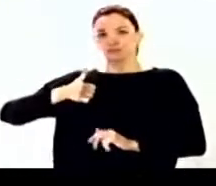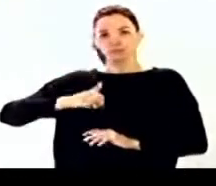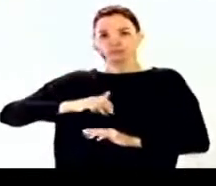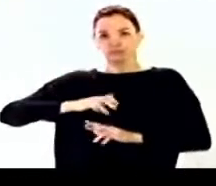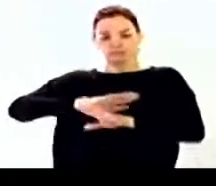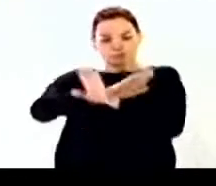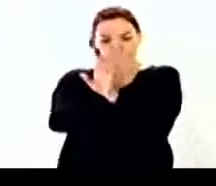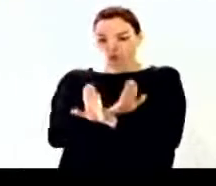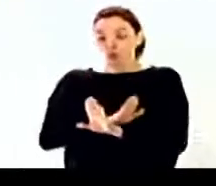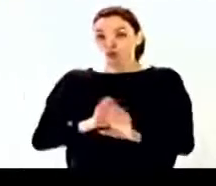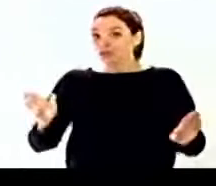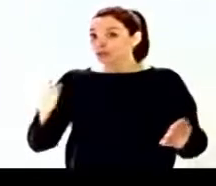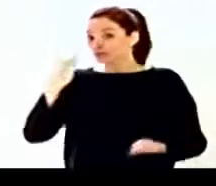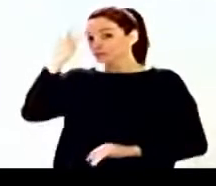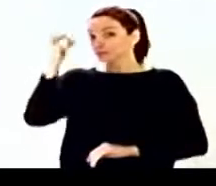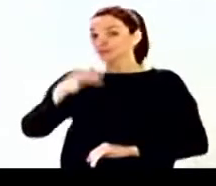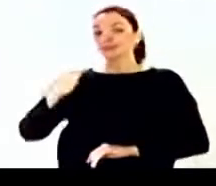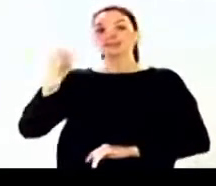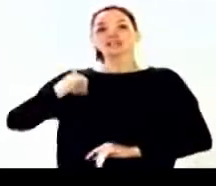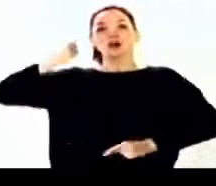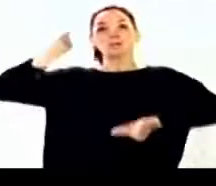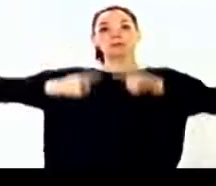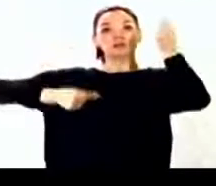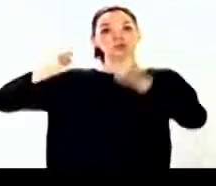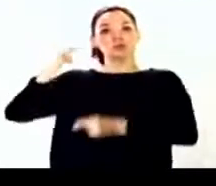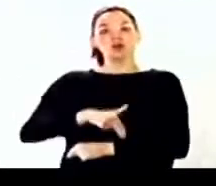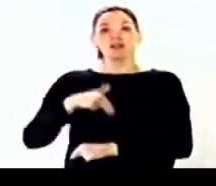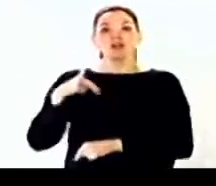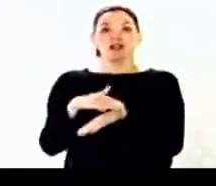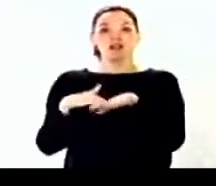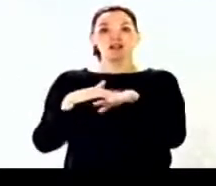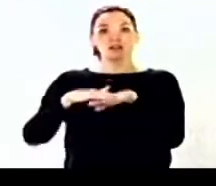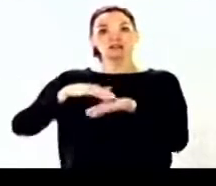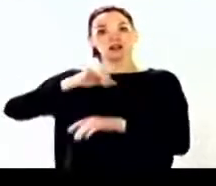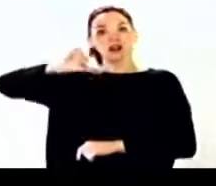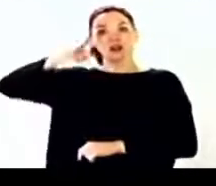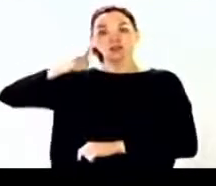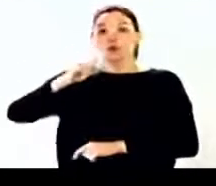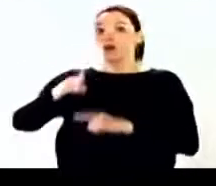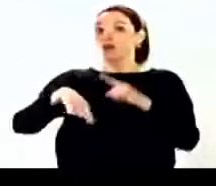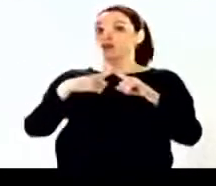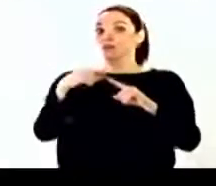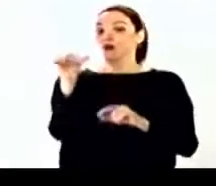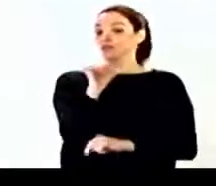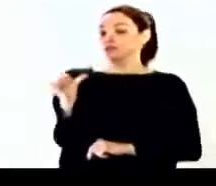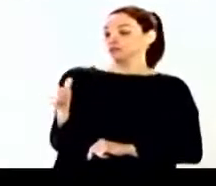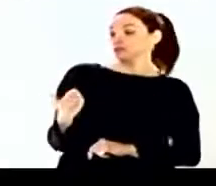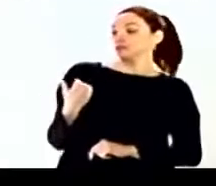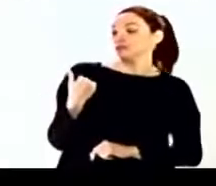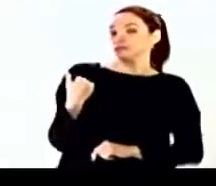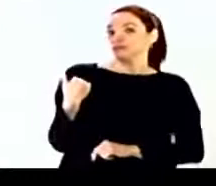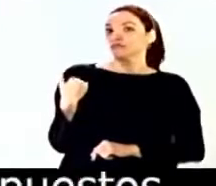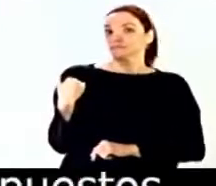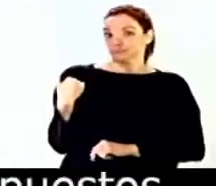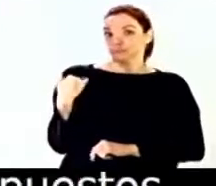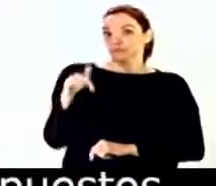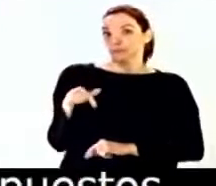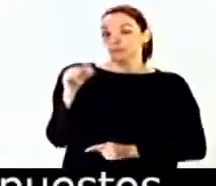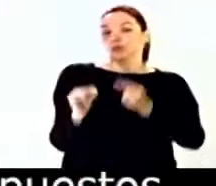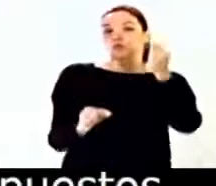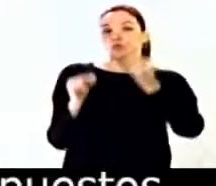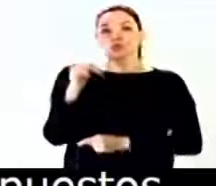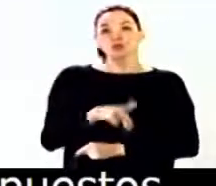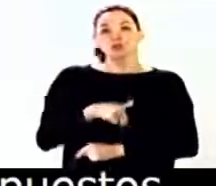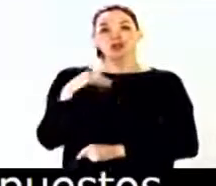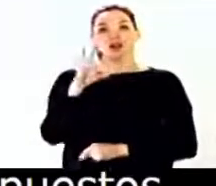definitivamente los presupuestos generales del Estado y además la semana pasada se aprobaron los presupuestos generales